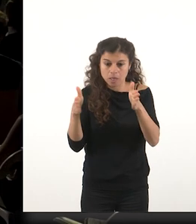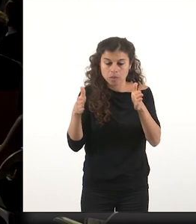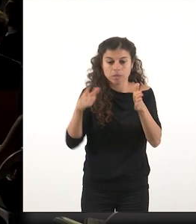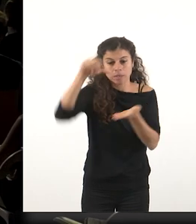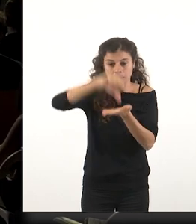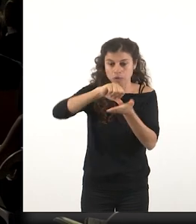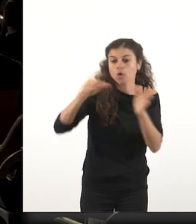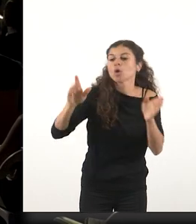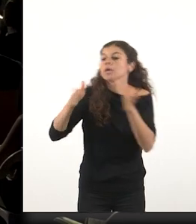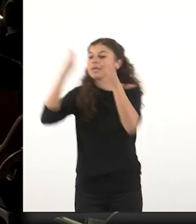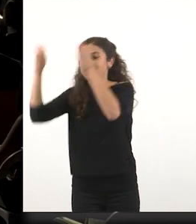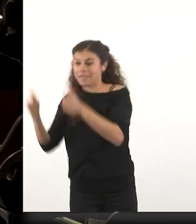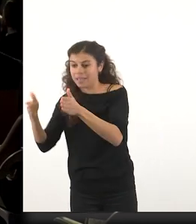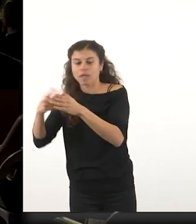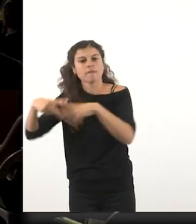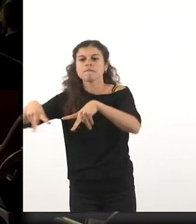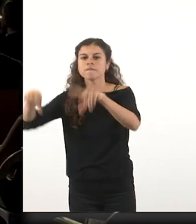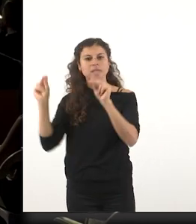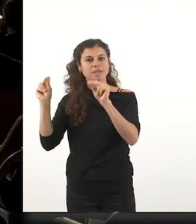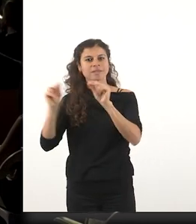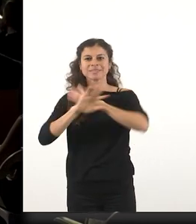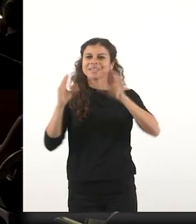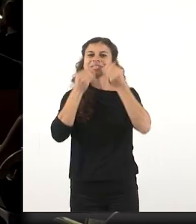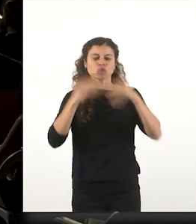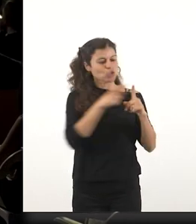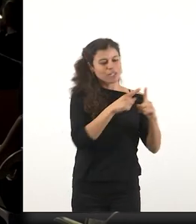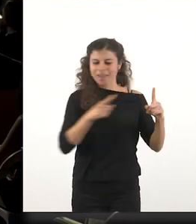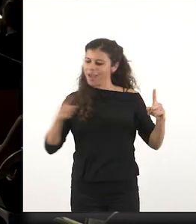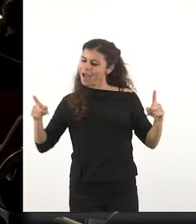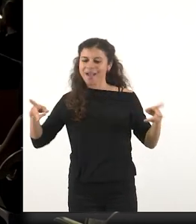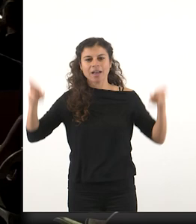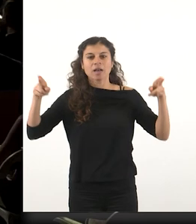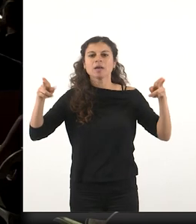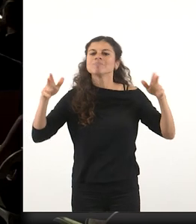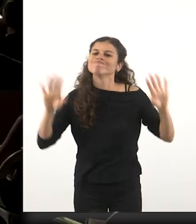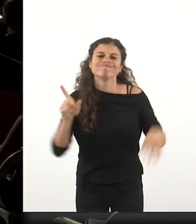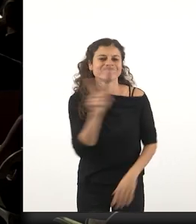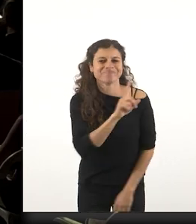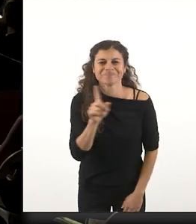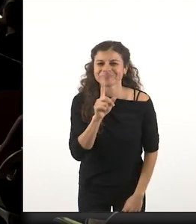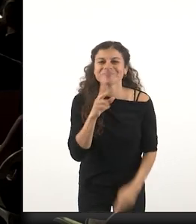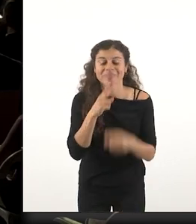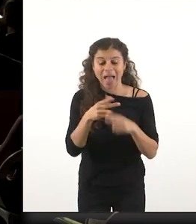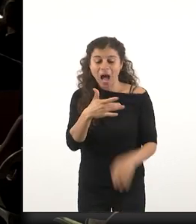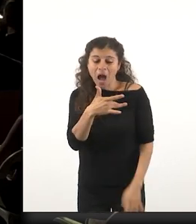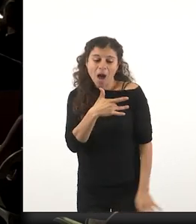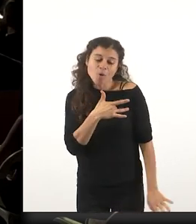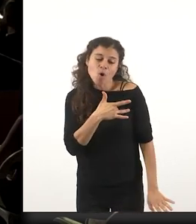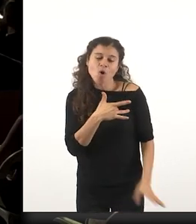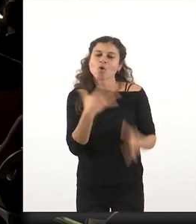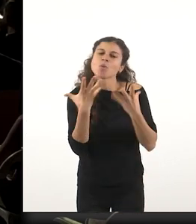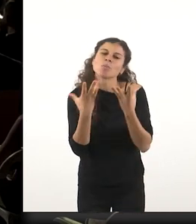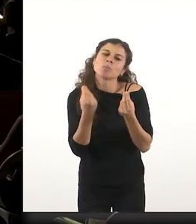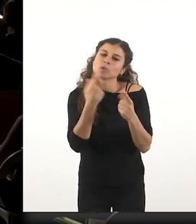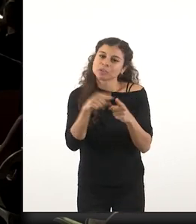entre Antonio y yo debería de ser el final y se acabó. Pero en el nombre del amor hay miles de cosas que son imperdonables.